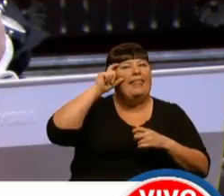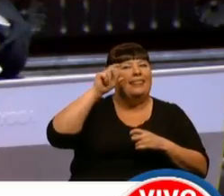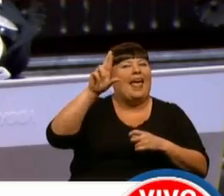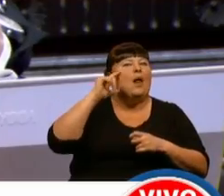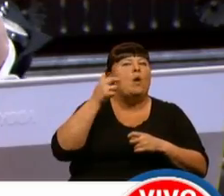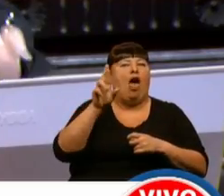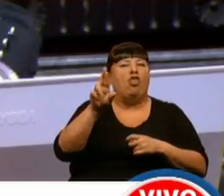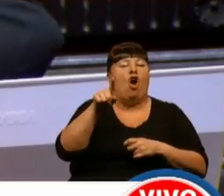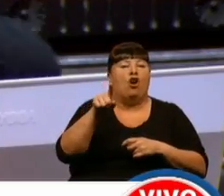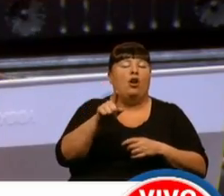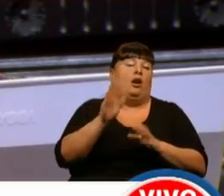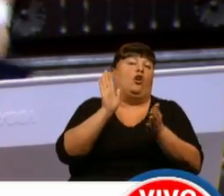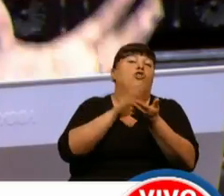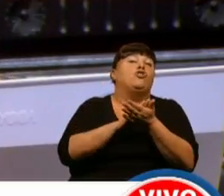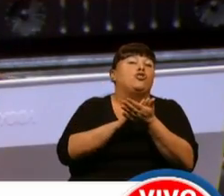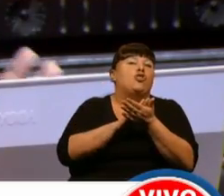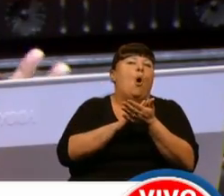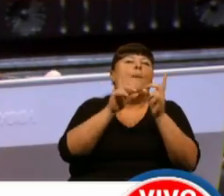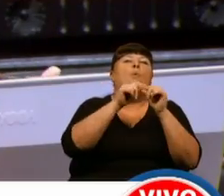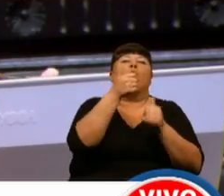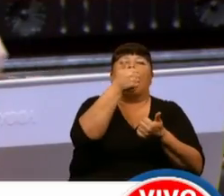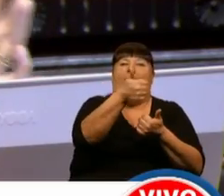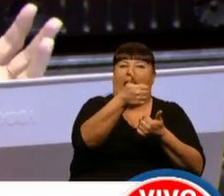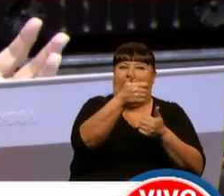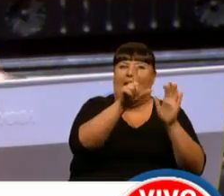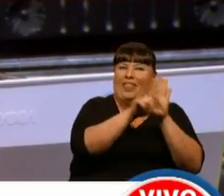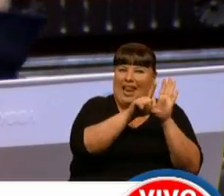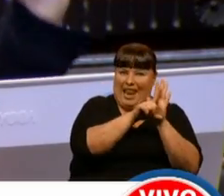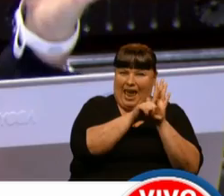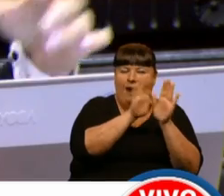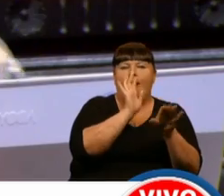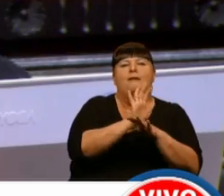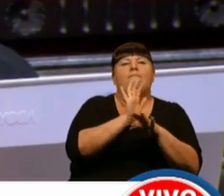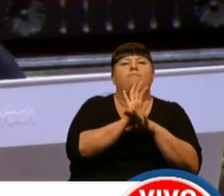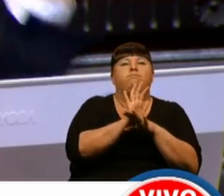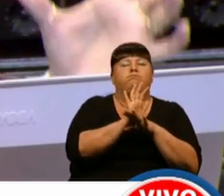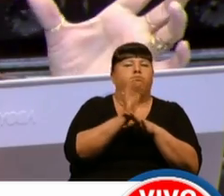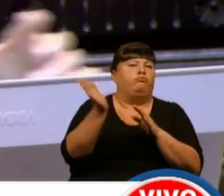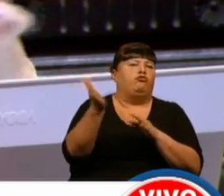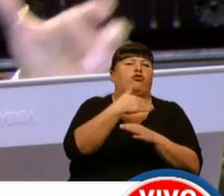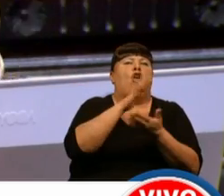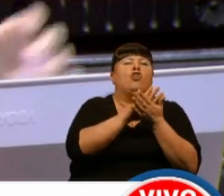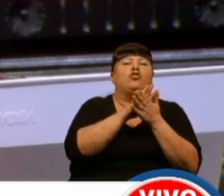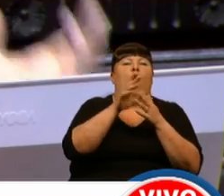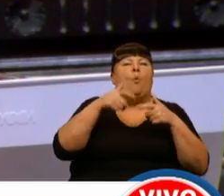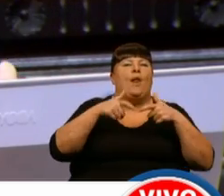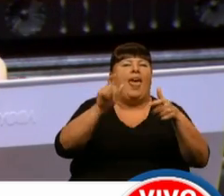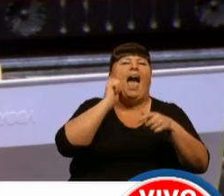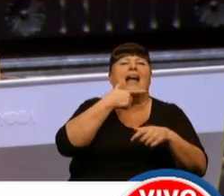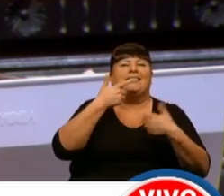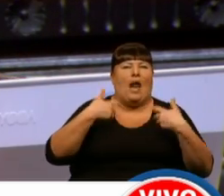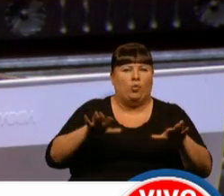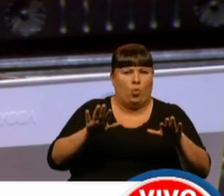por el ente regulador en relación al punto de la ley que vendría a ser todo lo que es la red de gas natural